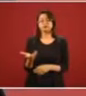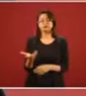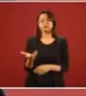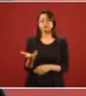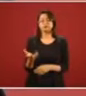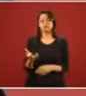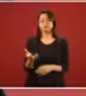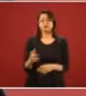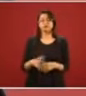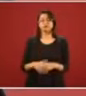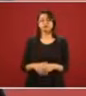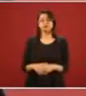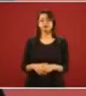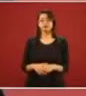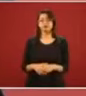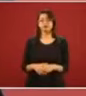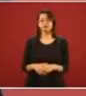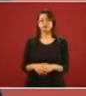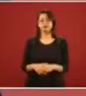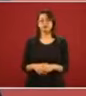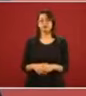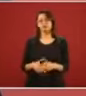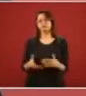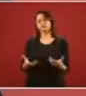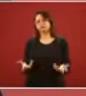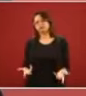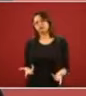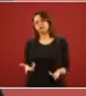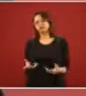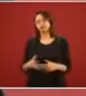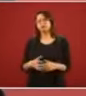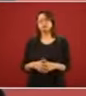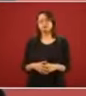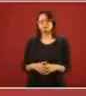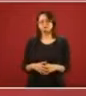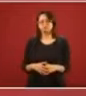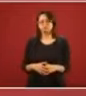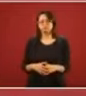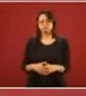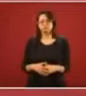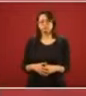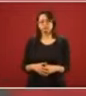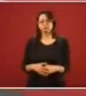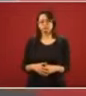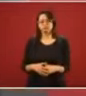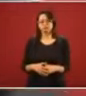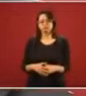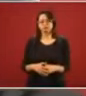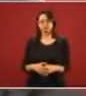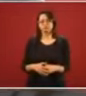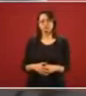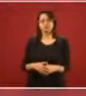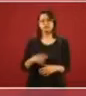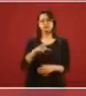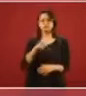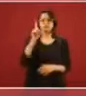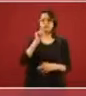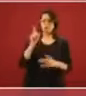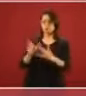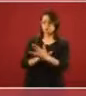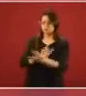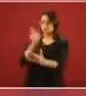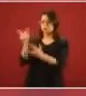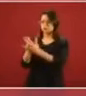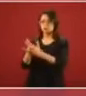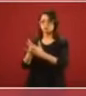contrario a el castigo por el delito de feminicidio. ¿Cómo van a